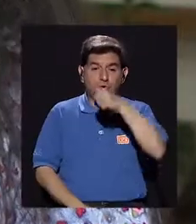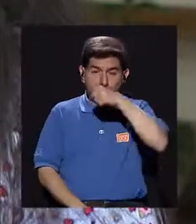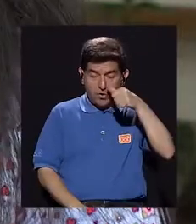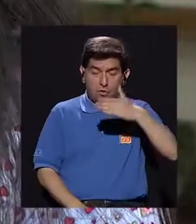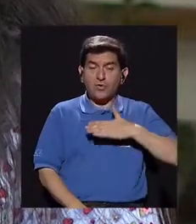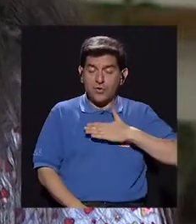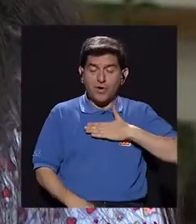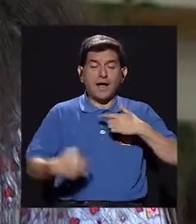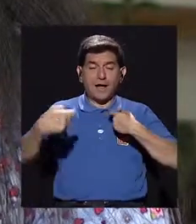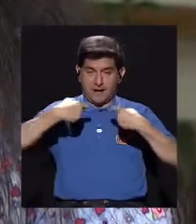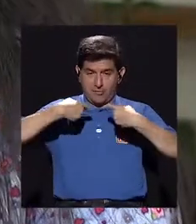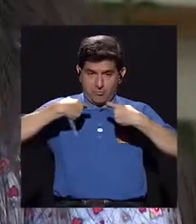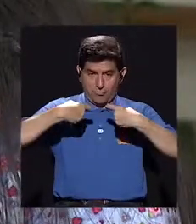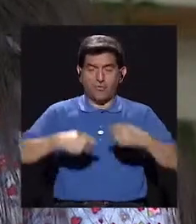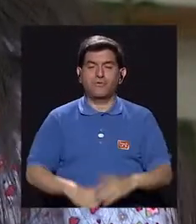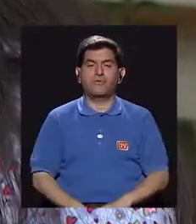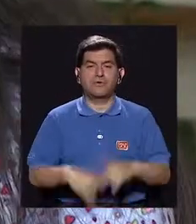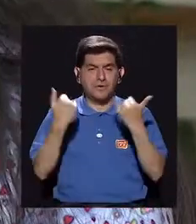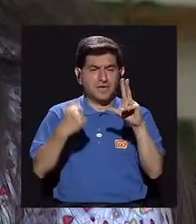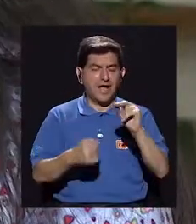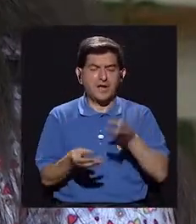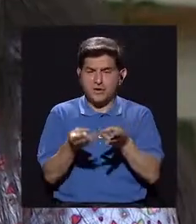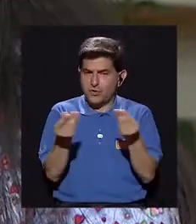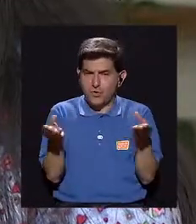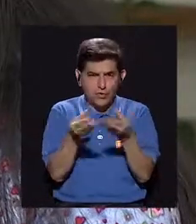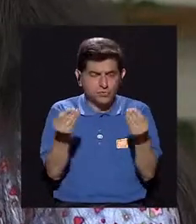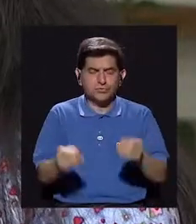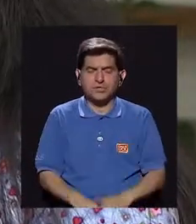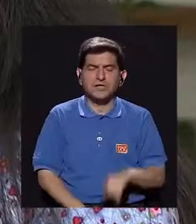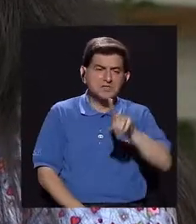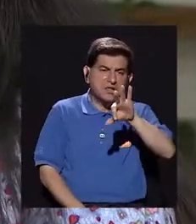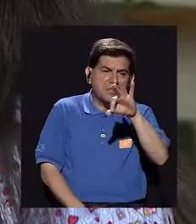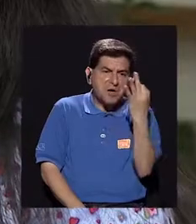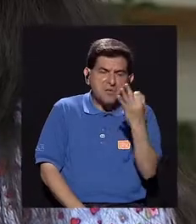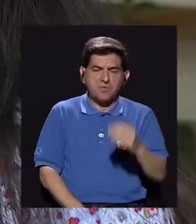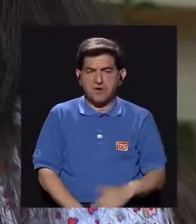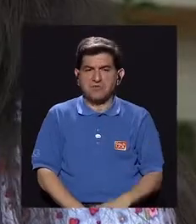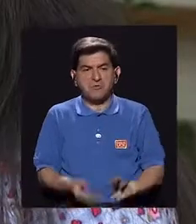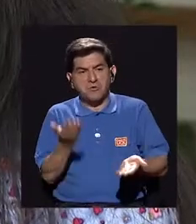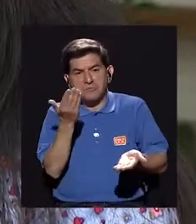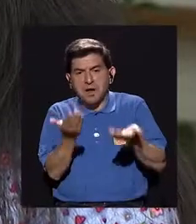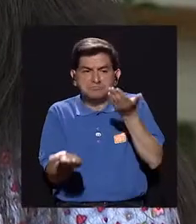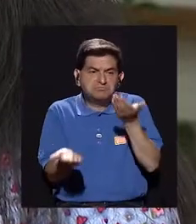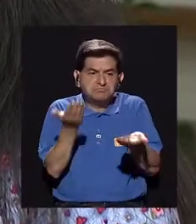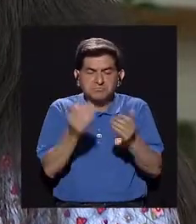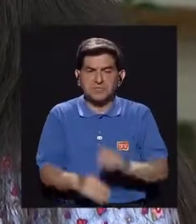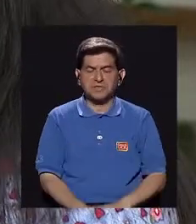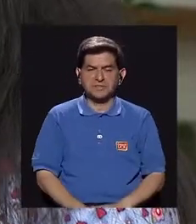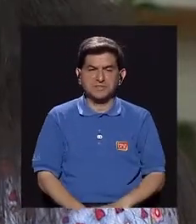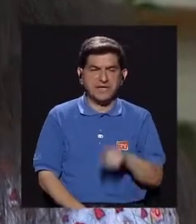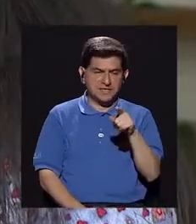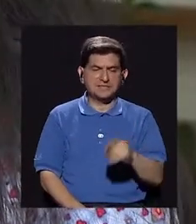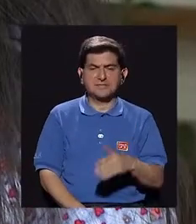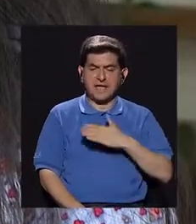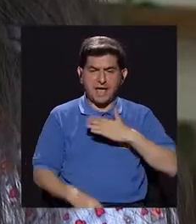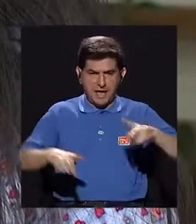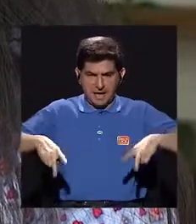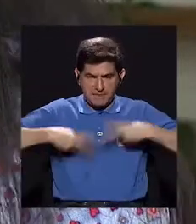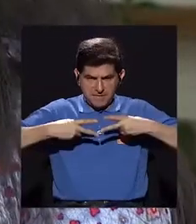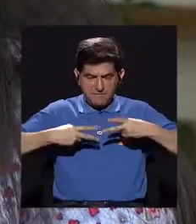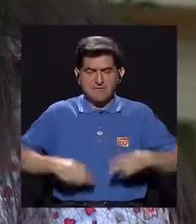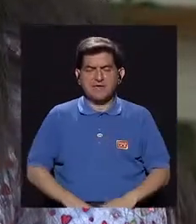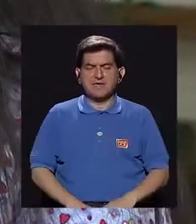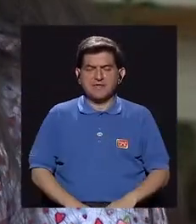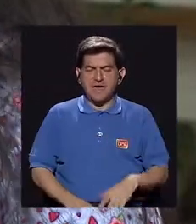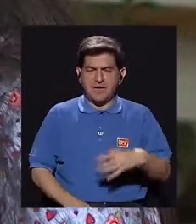es la droga la que me controla a mí, ya no es la sustancia la que de una u otra forma viene a ser dueña de mi